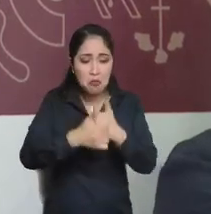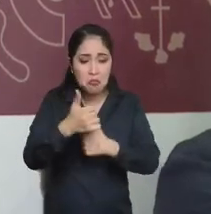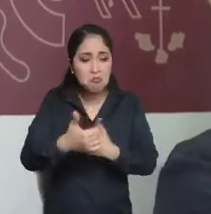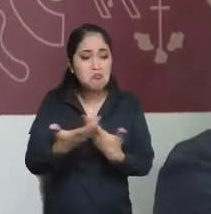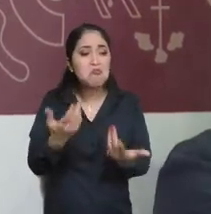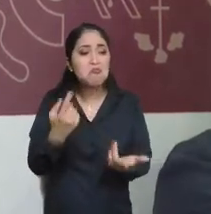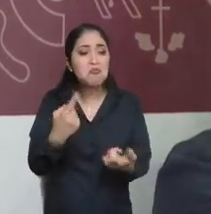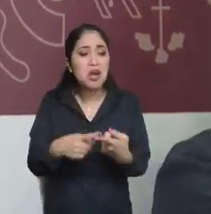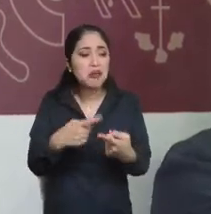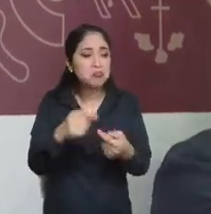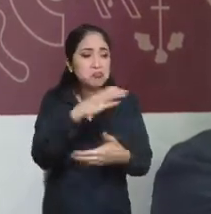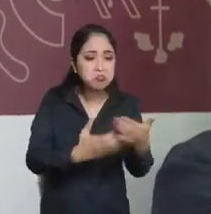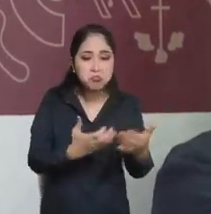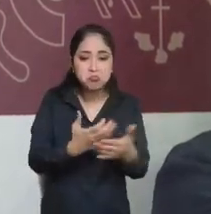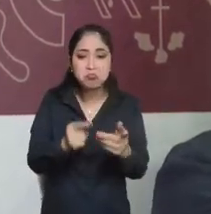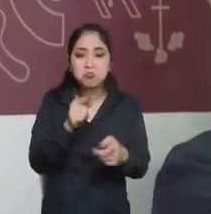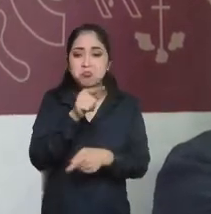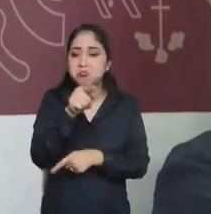cuánto tiempo